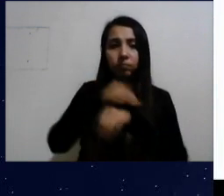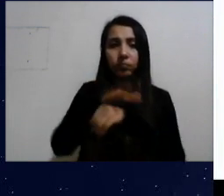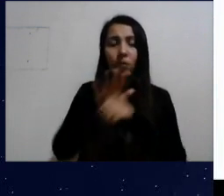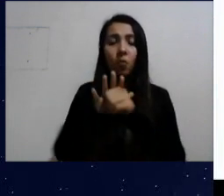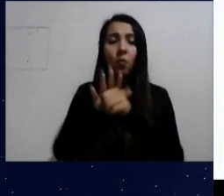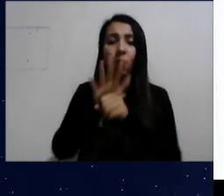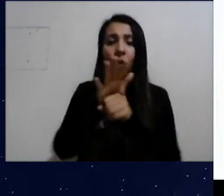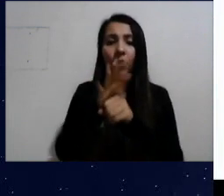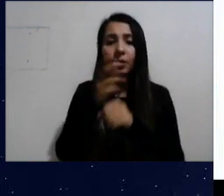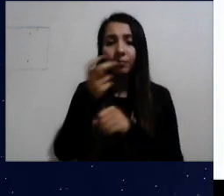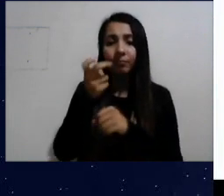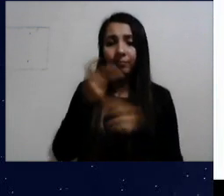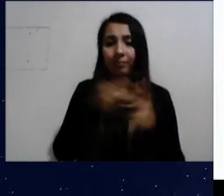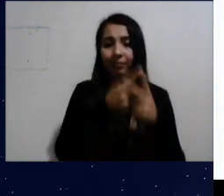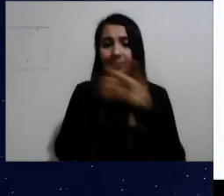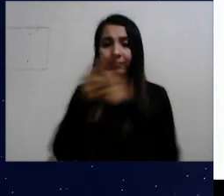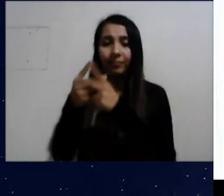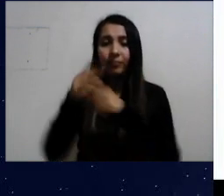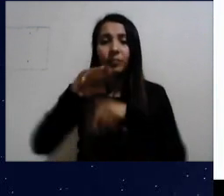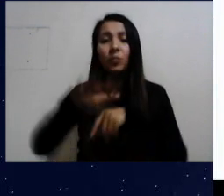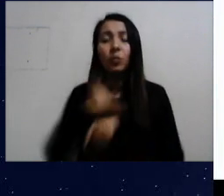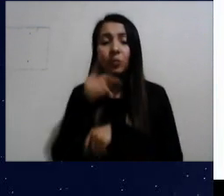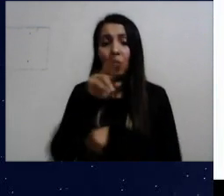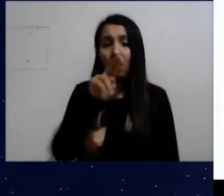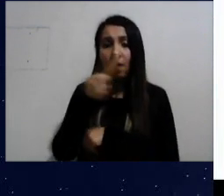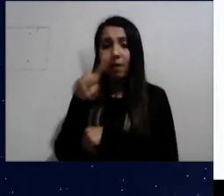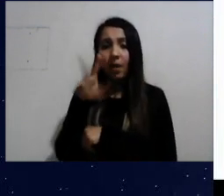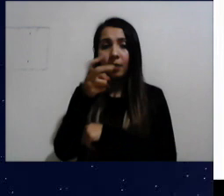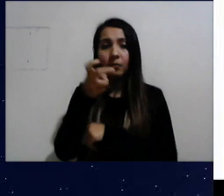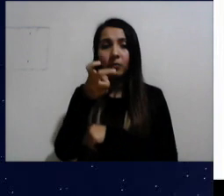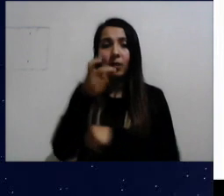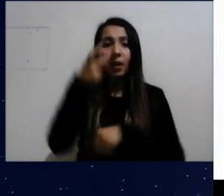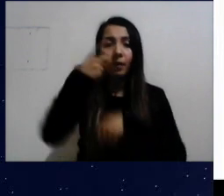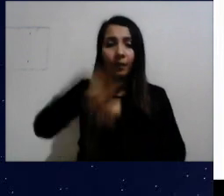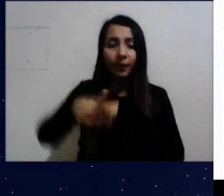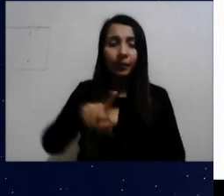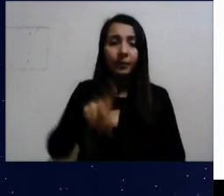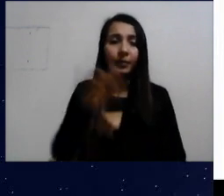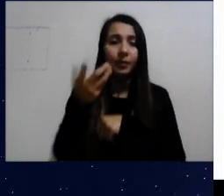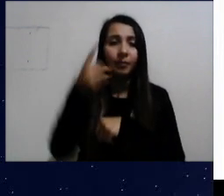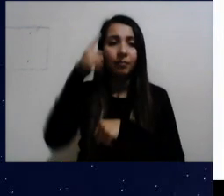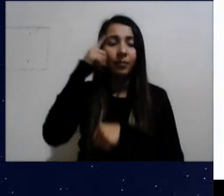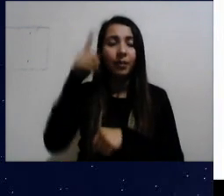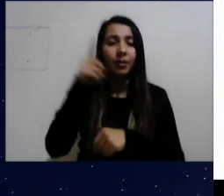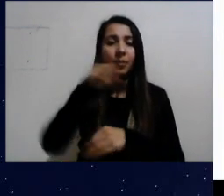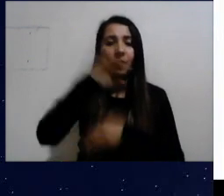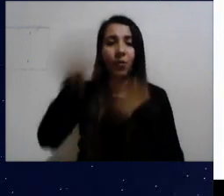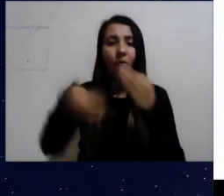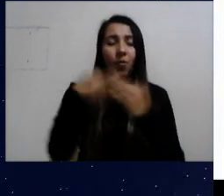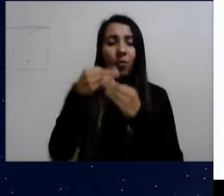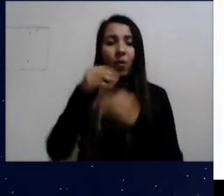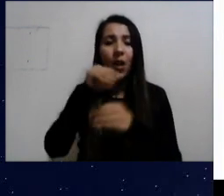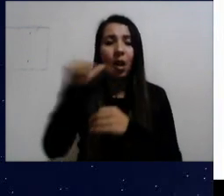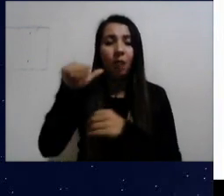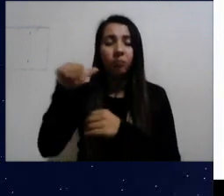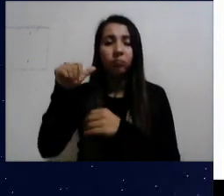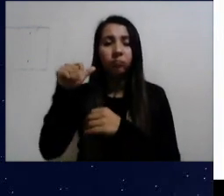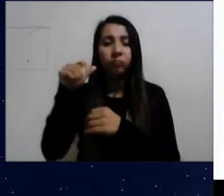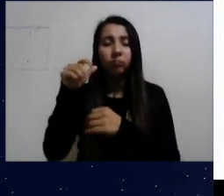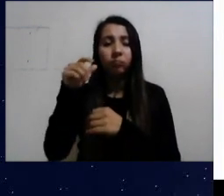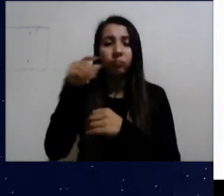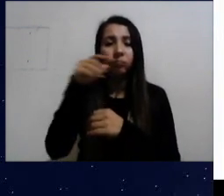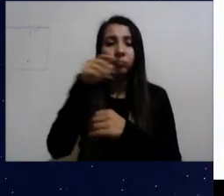radiación ultravioleta es la que va a estar afectando a todos los cometas y a todos los cuerpos